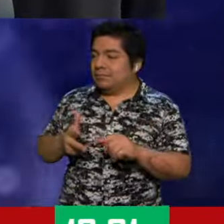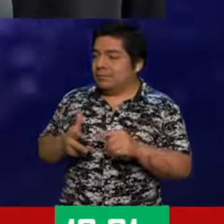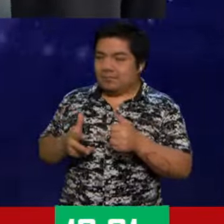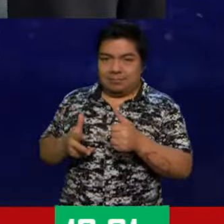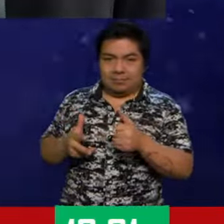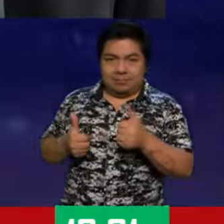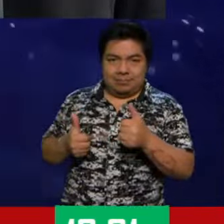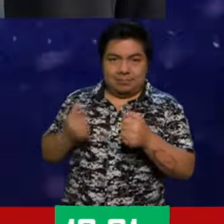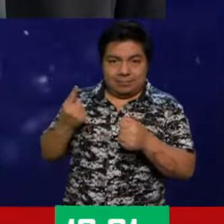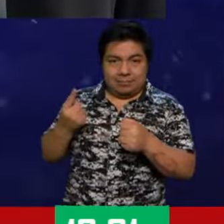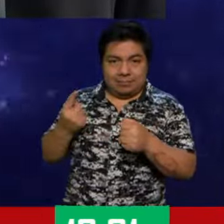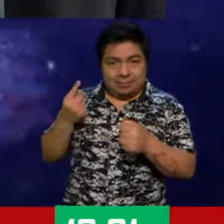Ahí está. Una, dos, tres. ¡Nuevos hombres! ¡Eso!